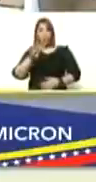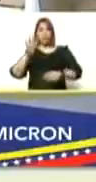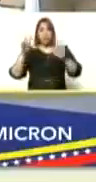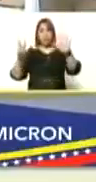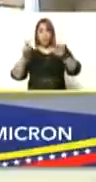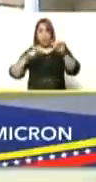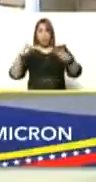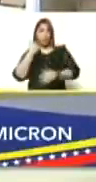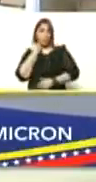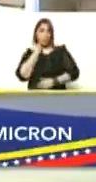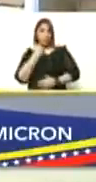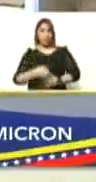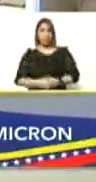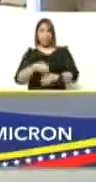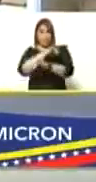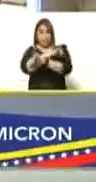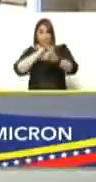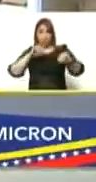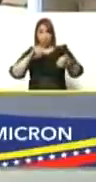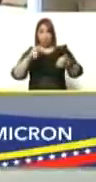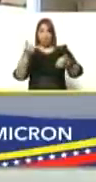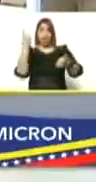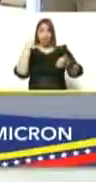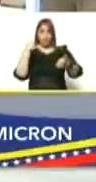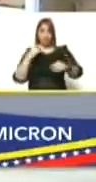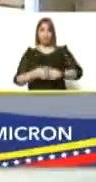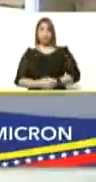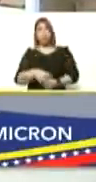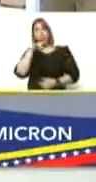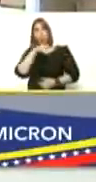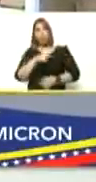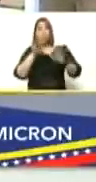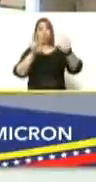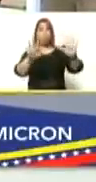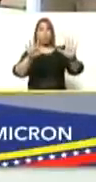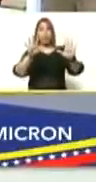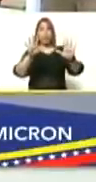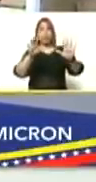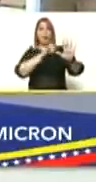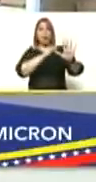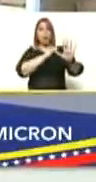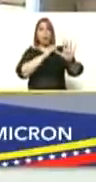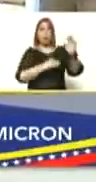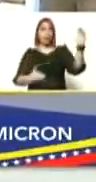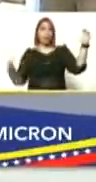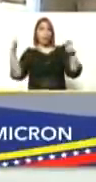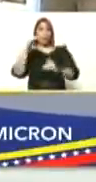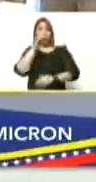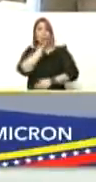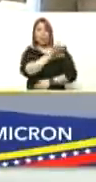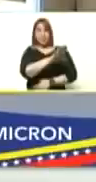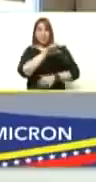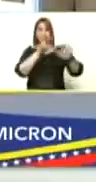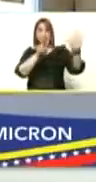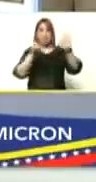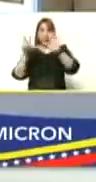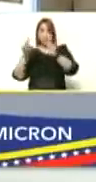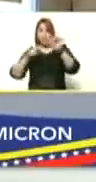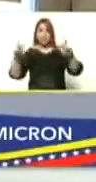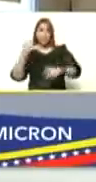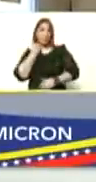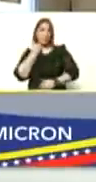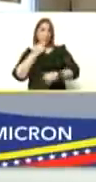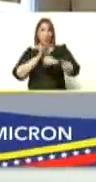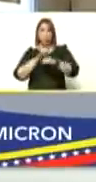447. Y ya ayer, lunes 10 de enero, pasamos a 577 casos.